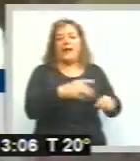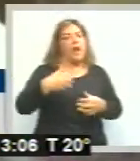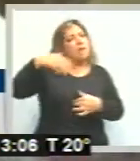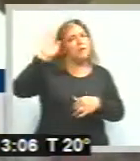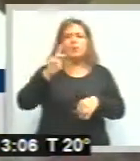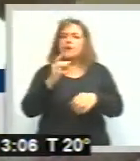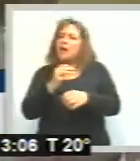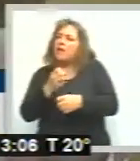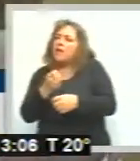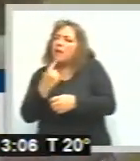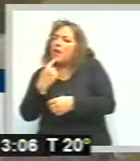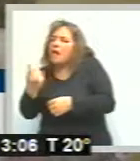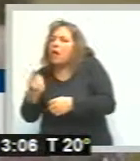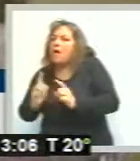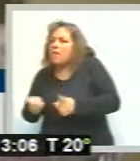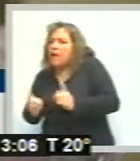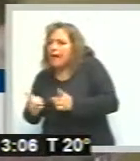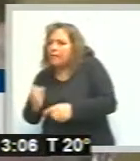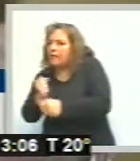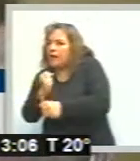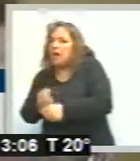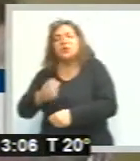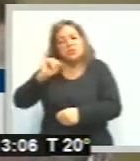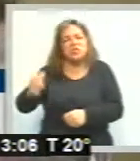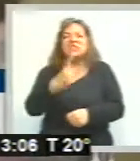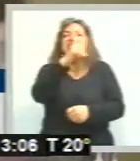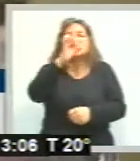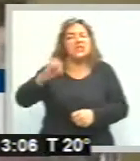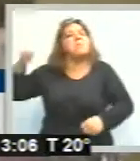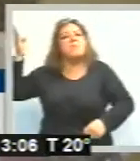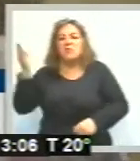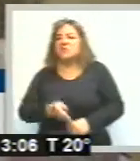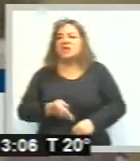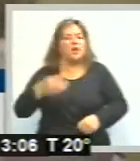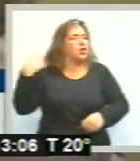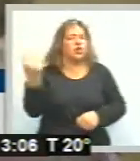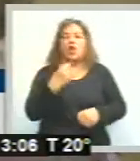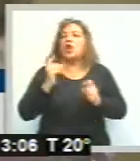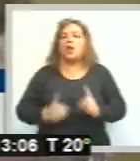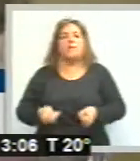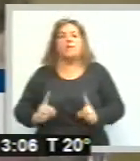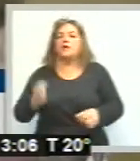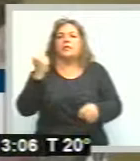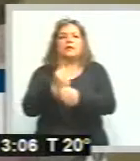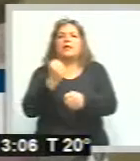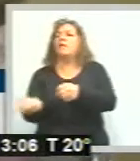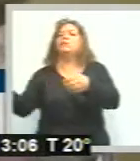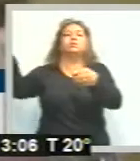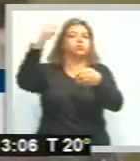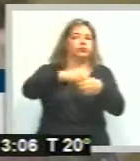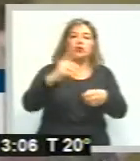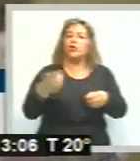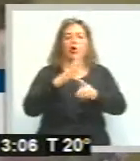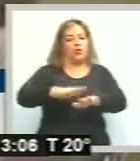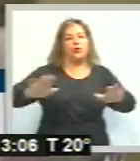trabajando? Se reintegró al 100%. La Escuela Sarmiento está trabajando con todos los docentes, así que todos los niños están de